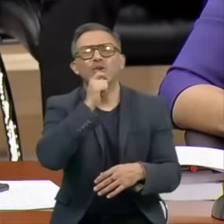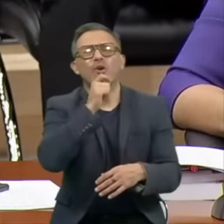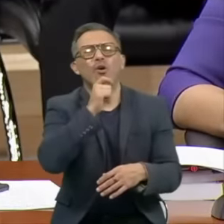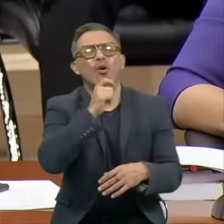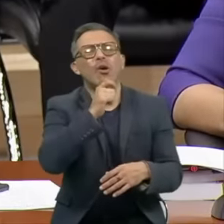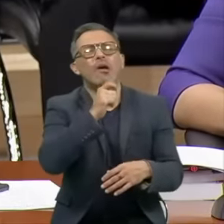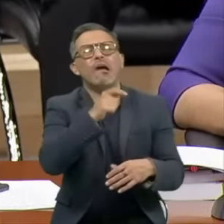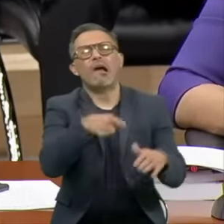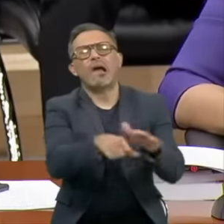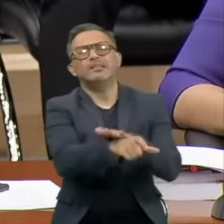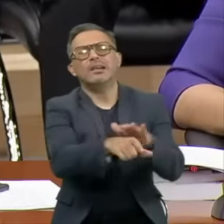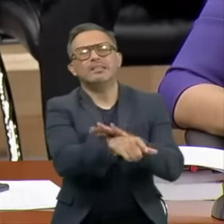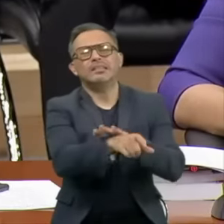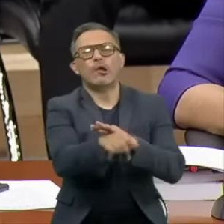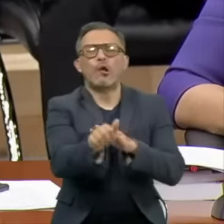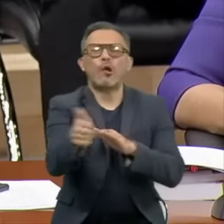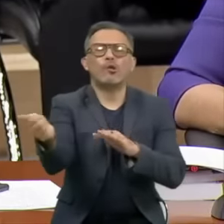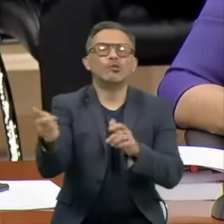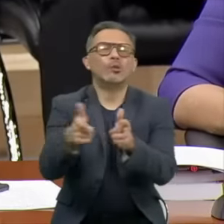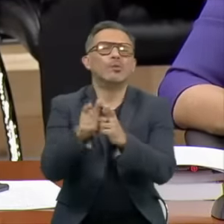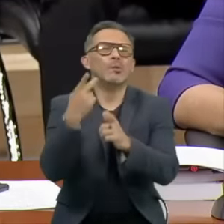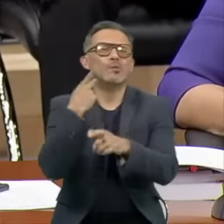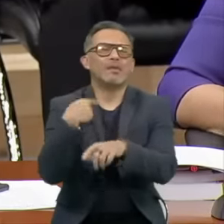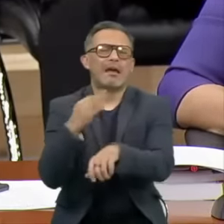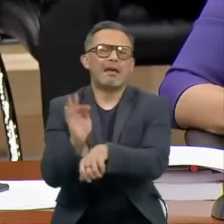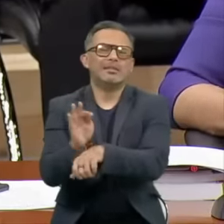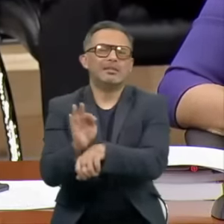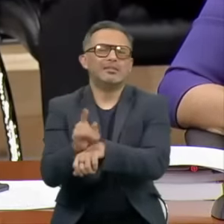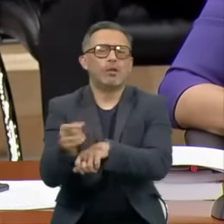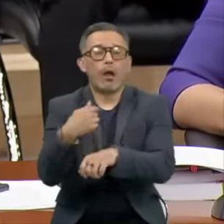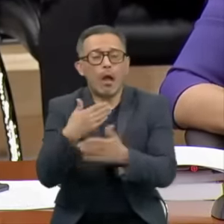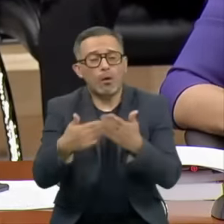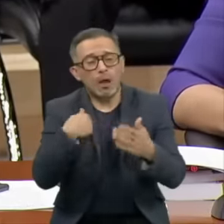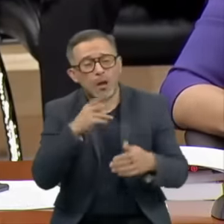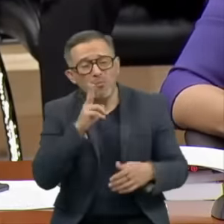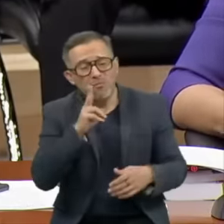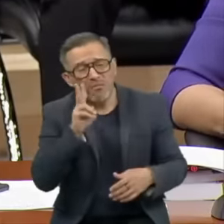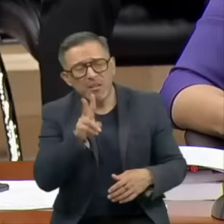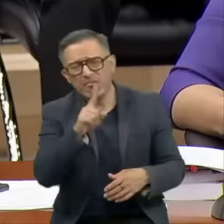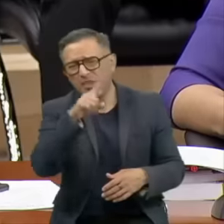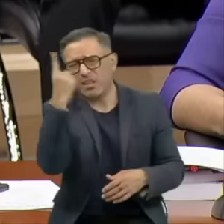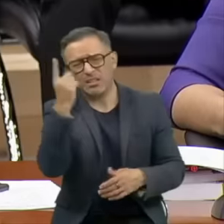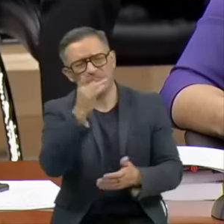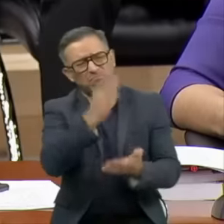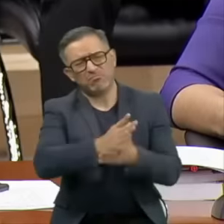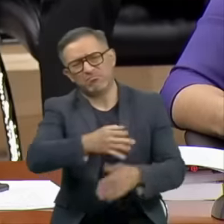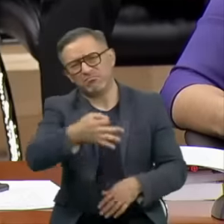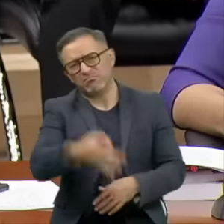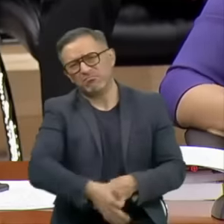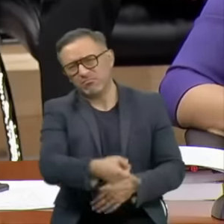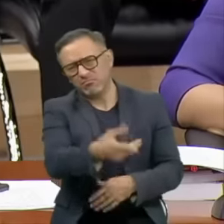equipo y ha quedado más que acreditado. Es de verdad de una